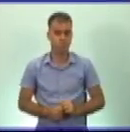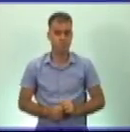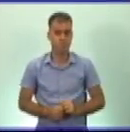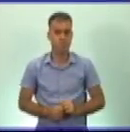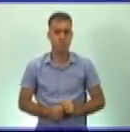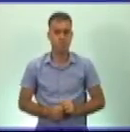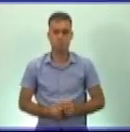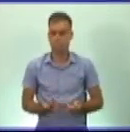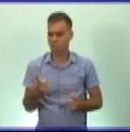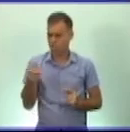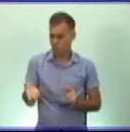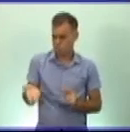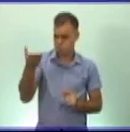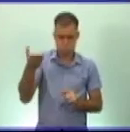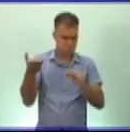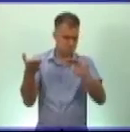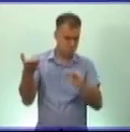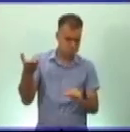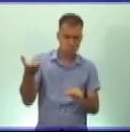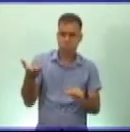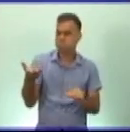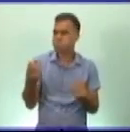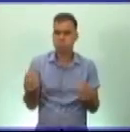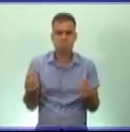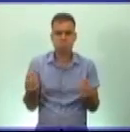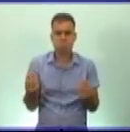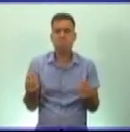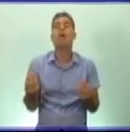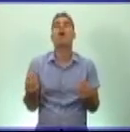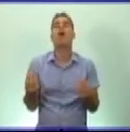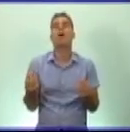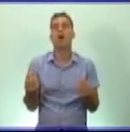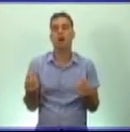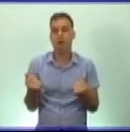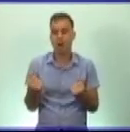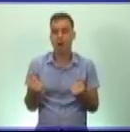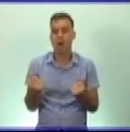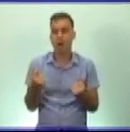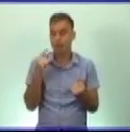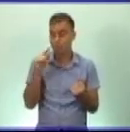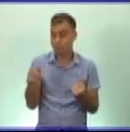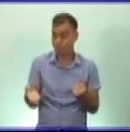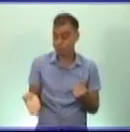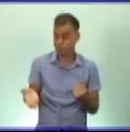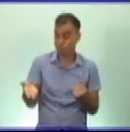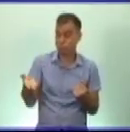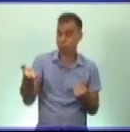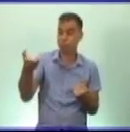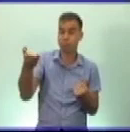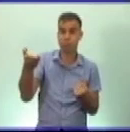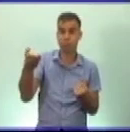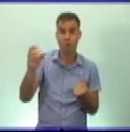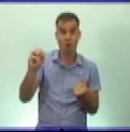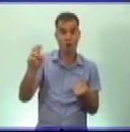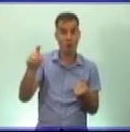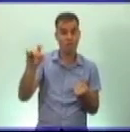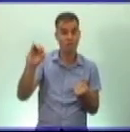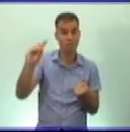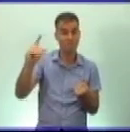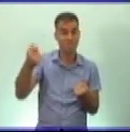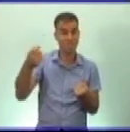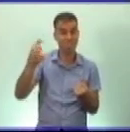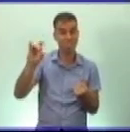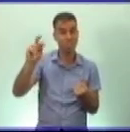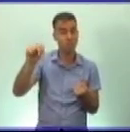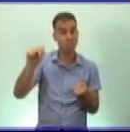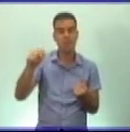qué disminuye? Bueno, eso está dado porque el aumento del número de oxidación se da porque esa especie pierde